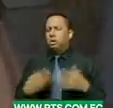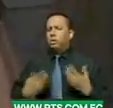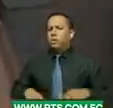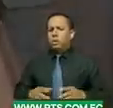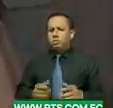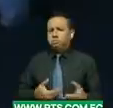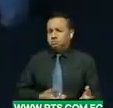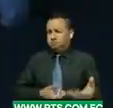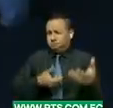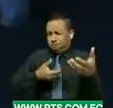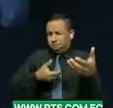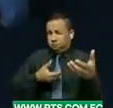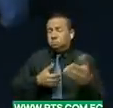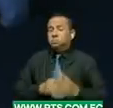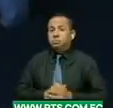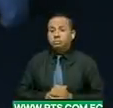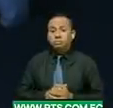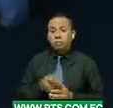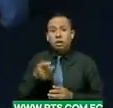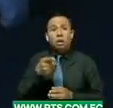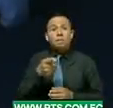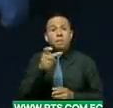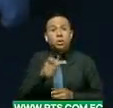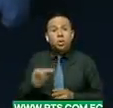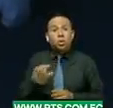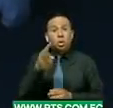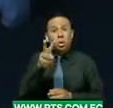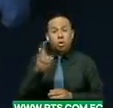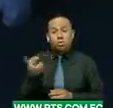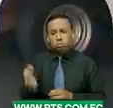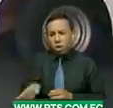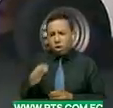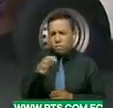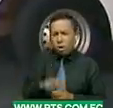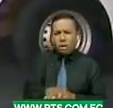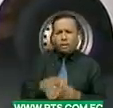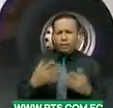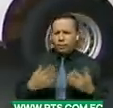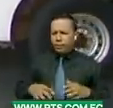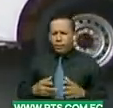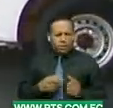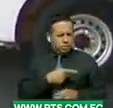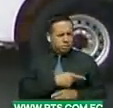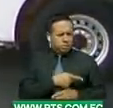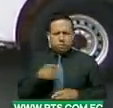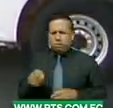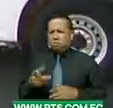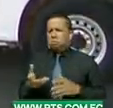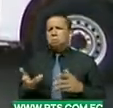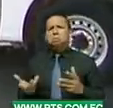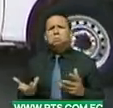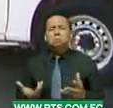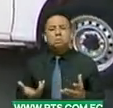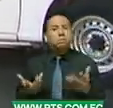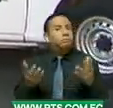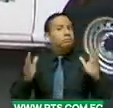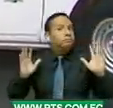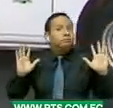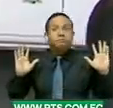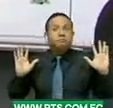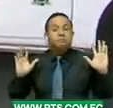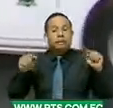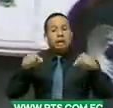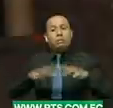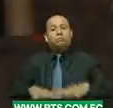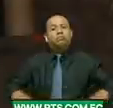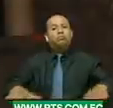4 balas deformadas. Los dos cadáveres quedaron junto a las motos y aún se desconocen las causas de estas nuevas muertes violentas registradas al noroeste